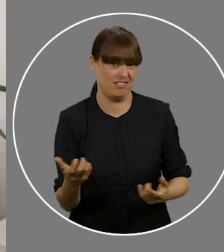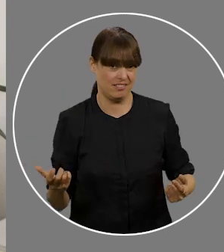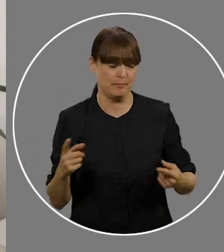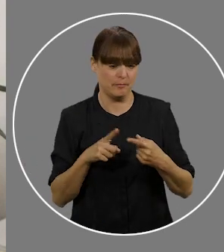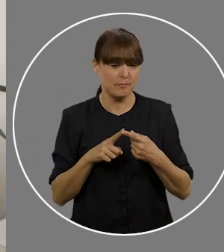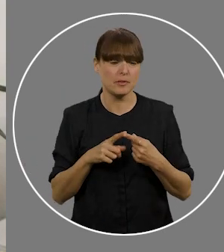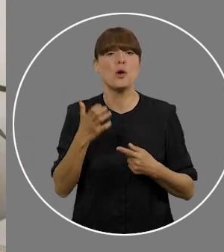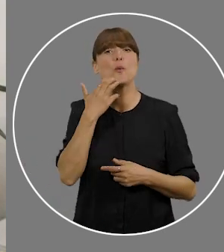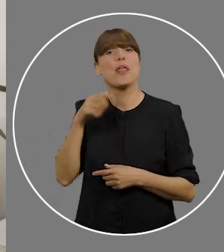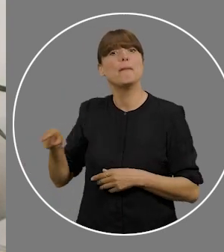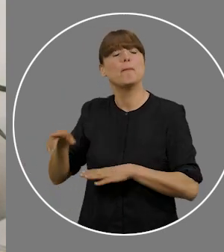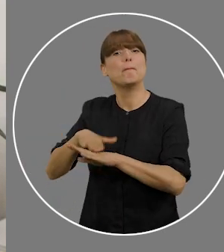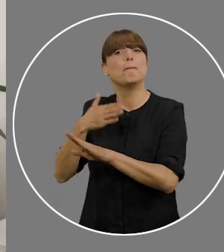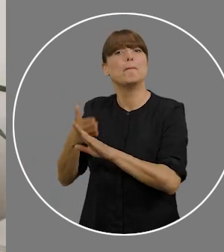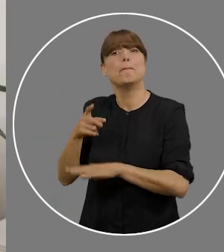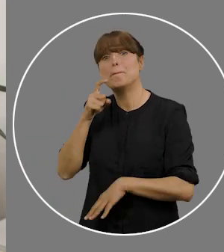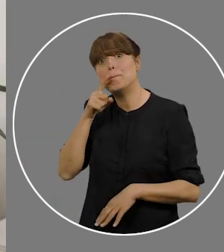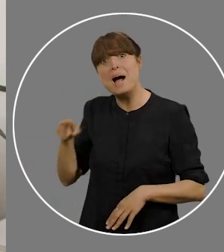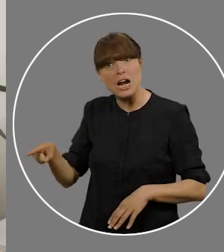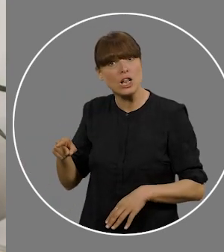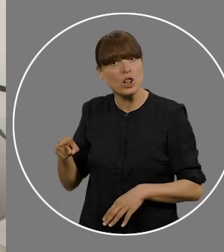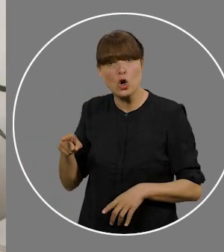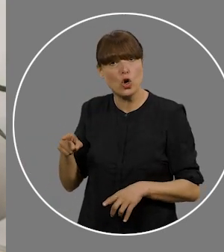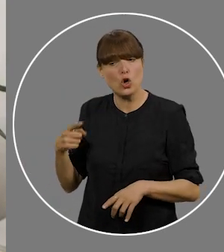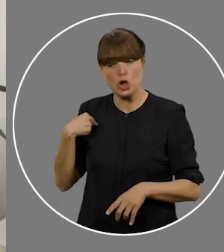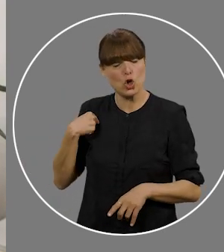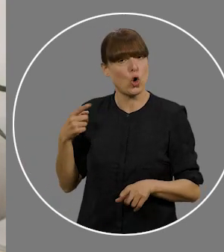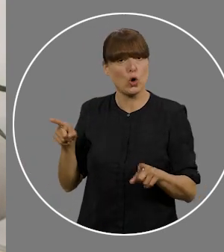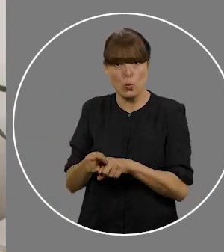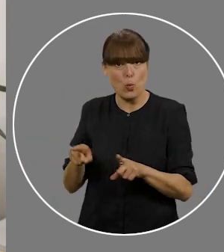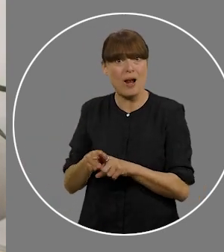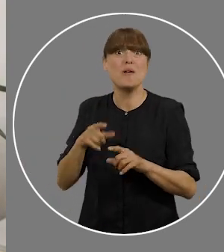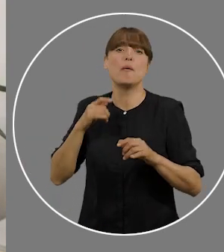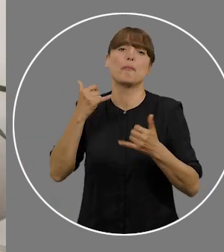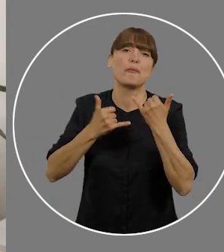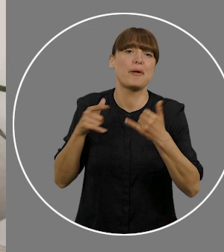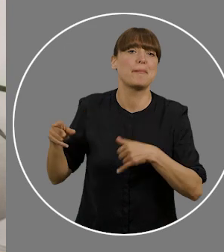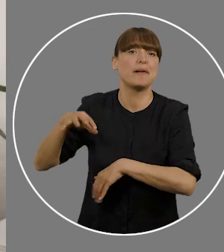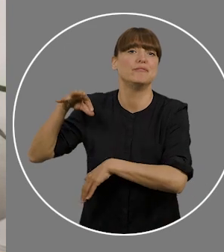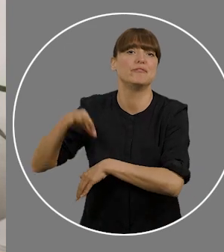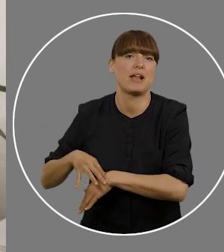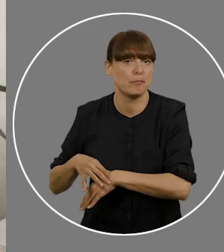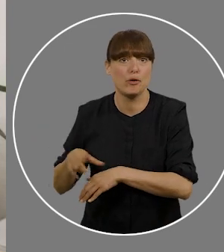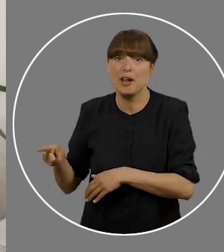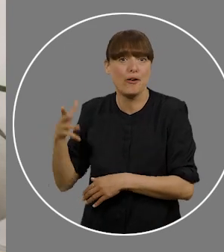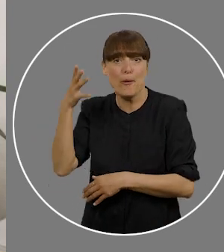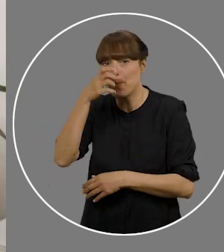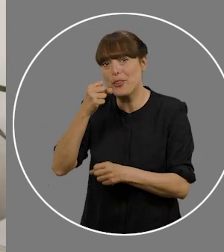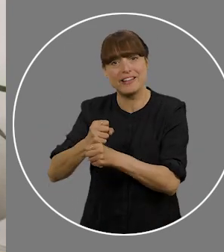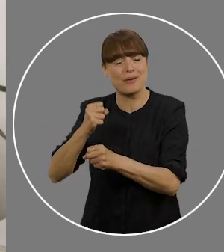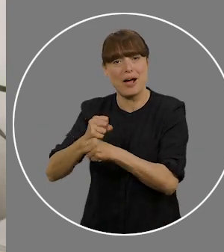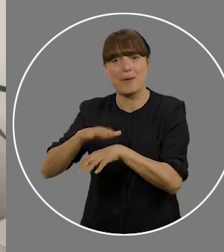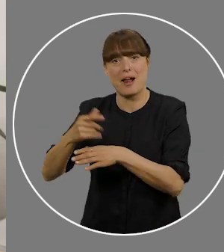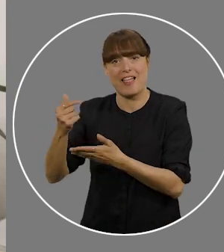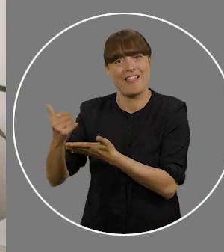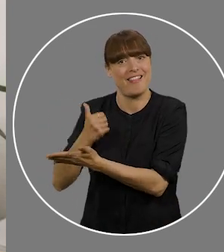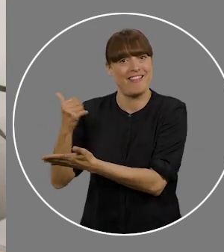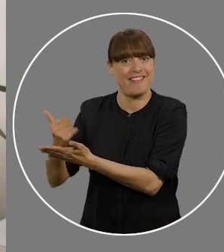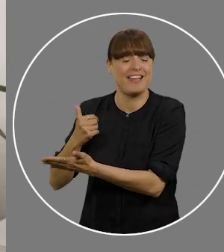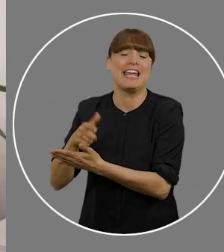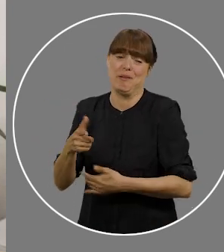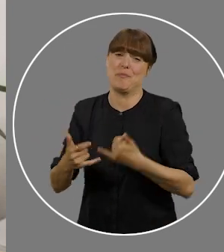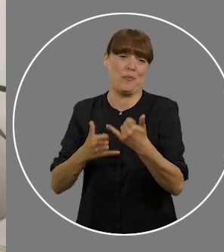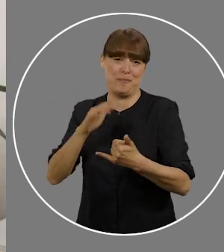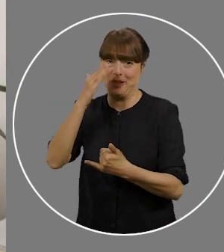lo mejor si mi marido no hubiera caído malo, pues también hubiera podido hacer igual, pero al caer malo, pues no tenía posibilidad. Y bueno,